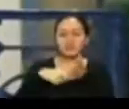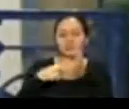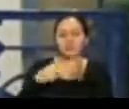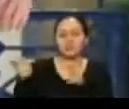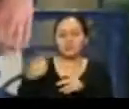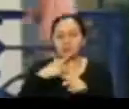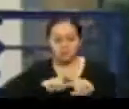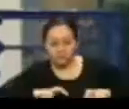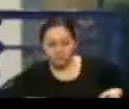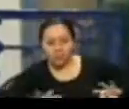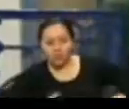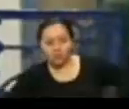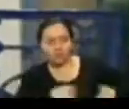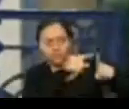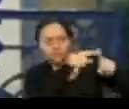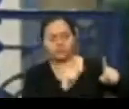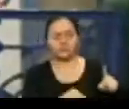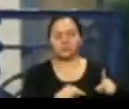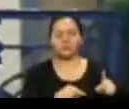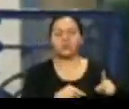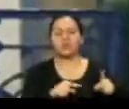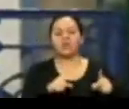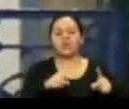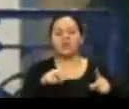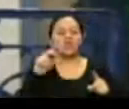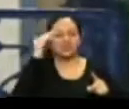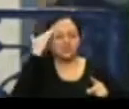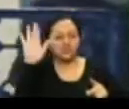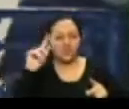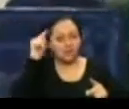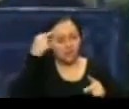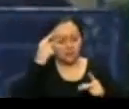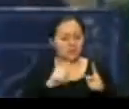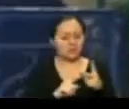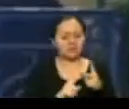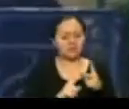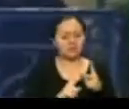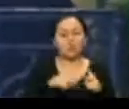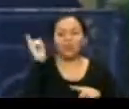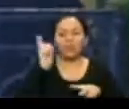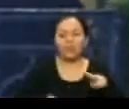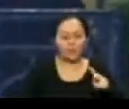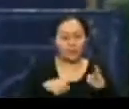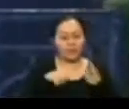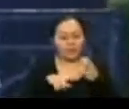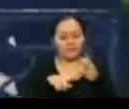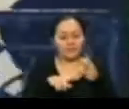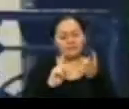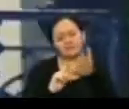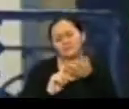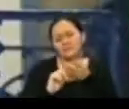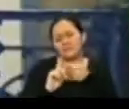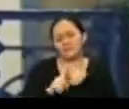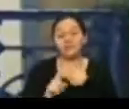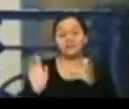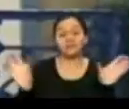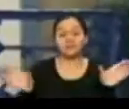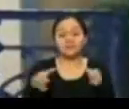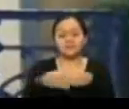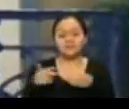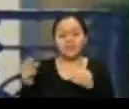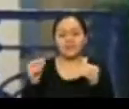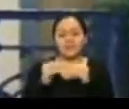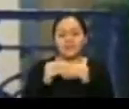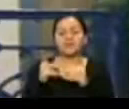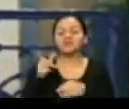Corrupción, ineficiencia, incapacidad, etc. Para ello cuentan con su arma más